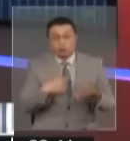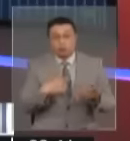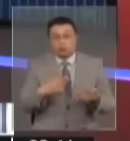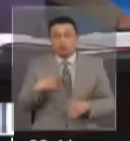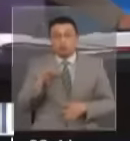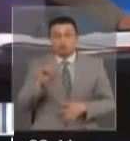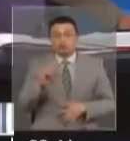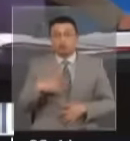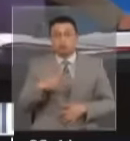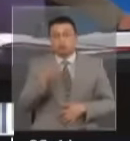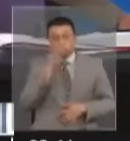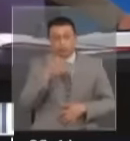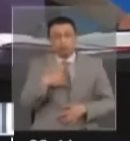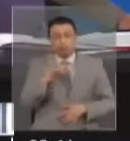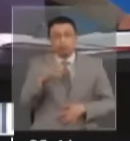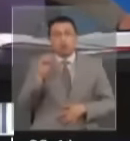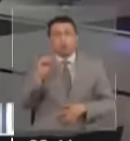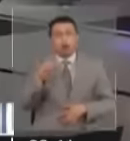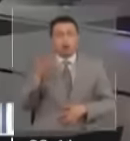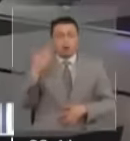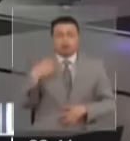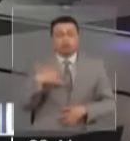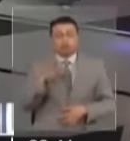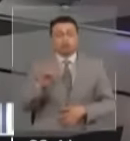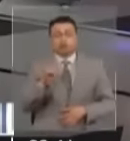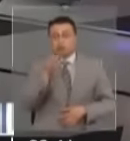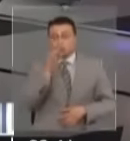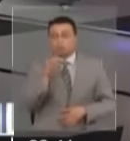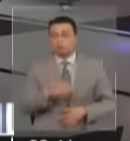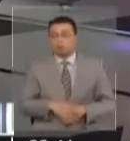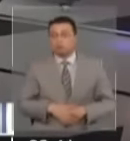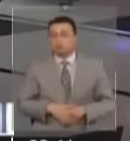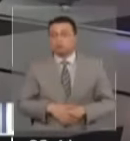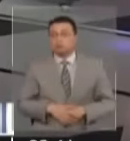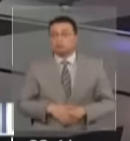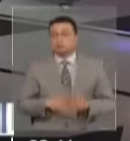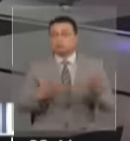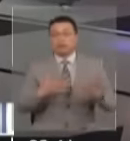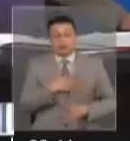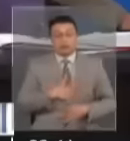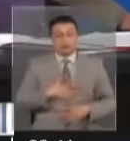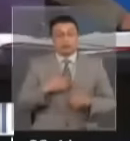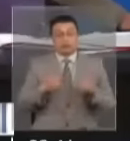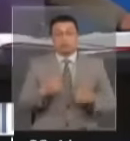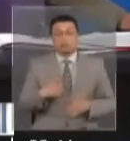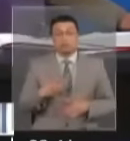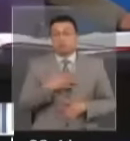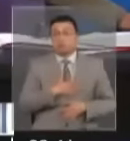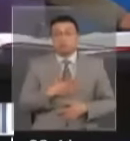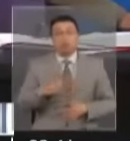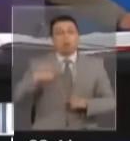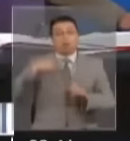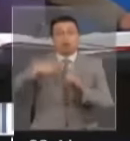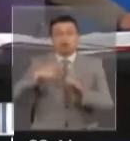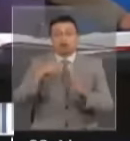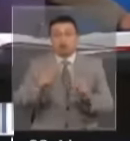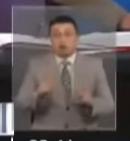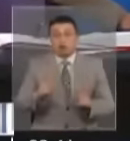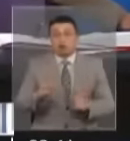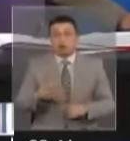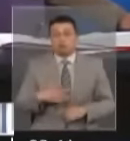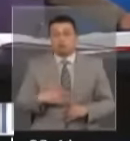fumado, poco, pero he fumado. ¿Qué se siente? ¿Se siente bien, ¿no? A mí no me produjo ningún efecto positivo, si no, a lo mejor hubiera